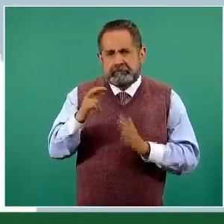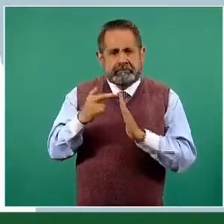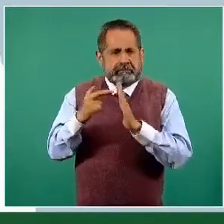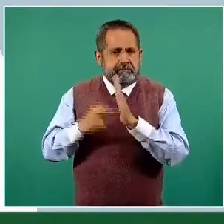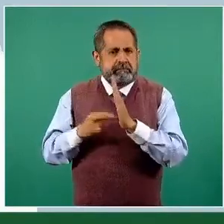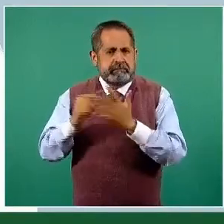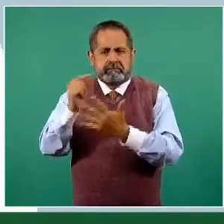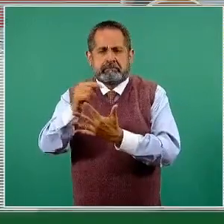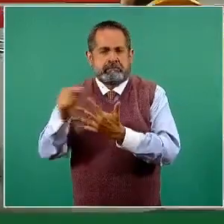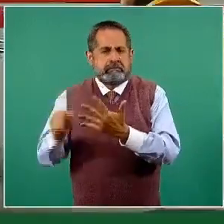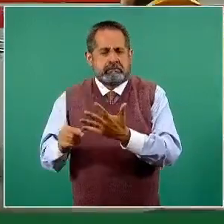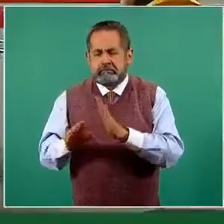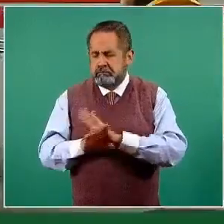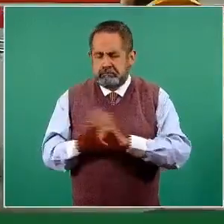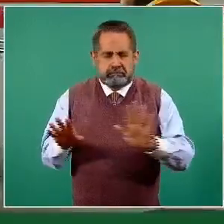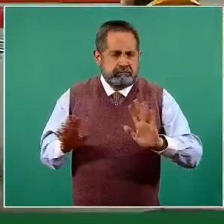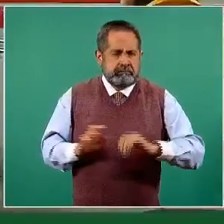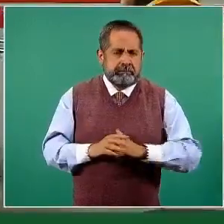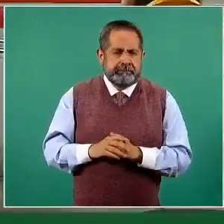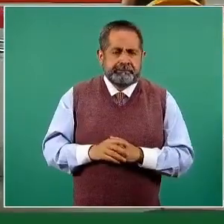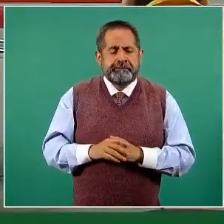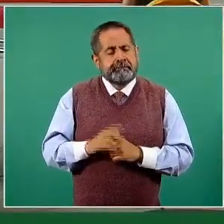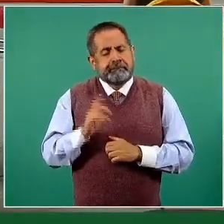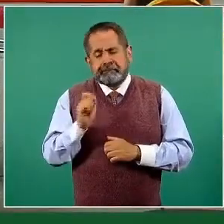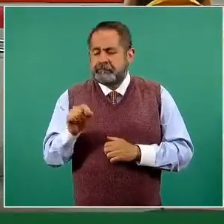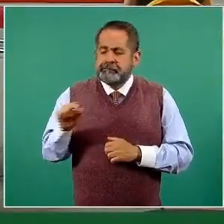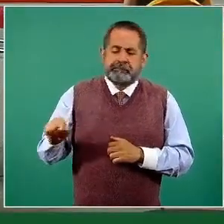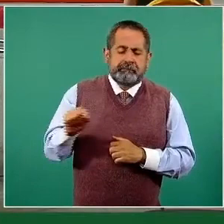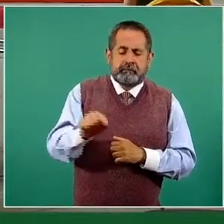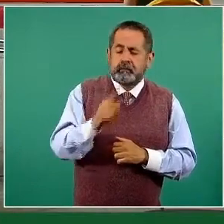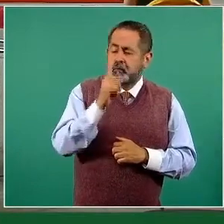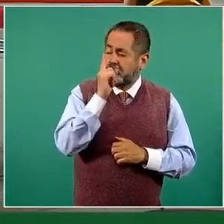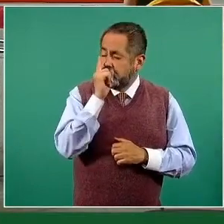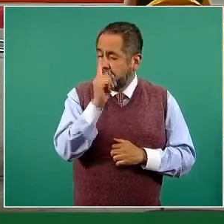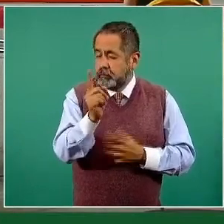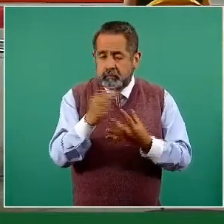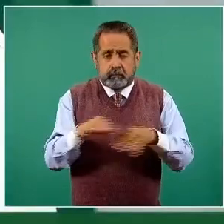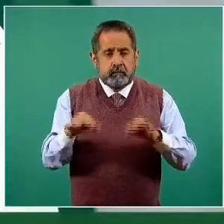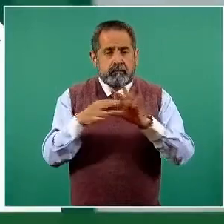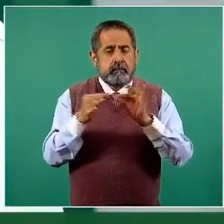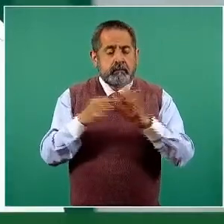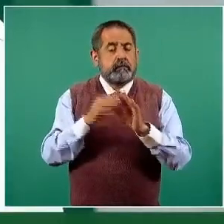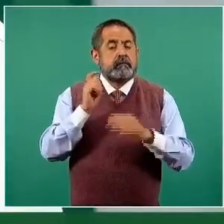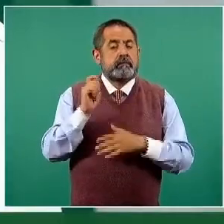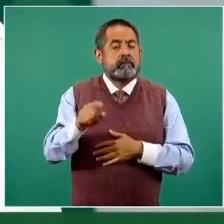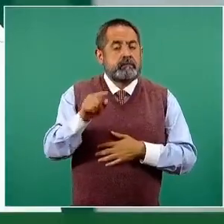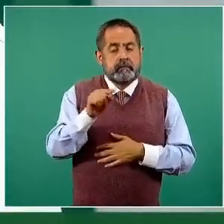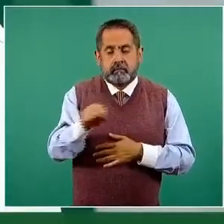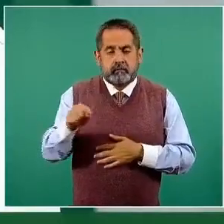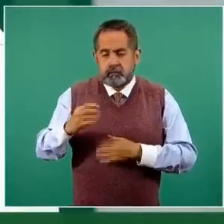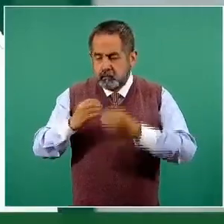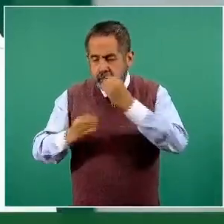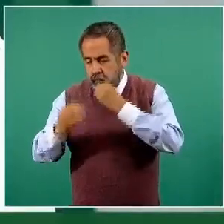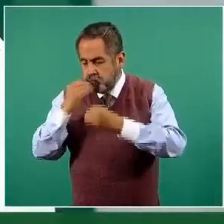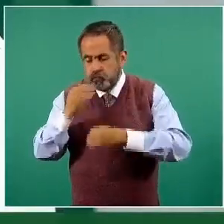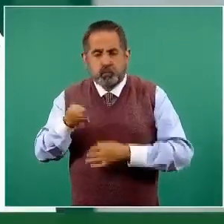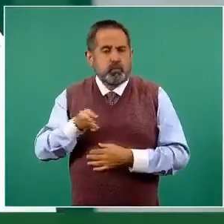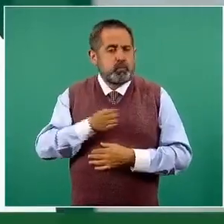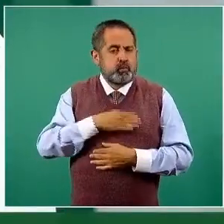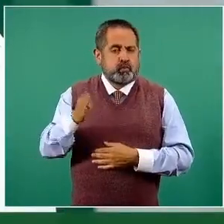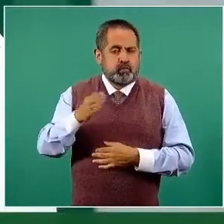la redundancia, alimentos o bebidas. Particularmente, lo más importante es tener una buena